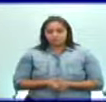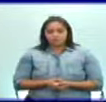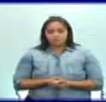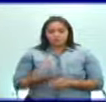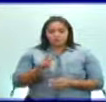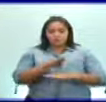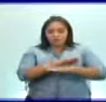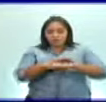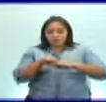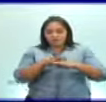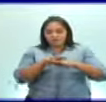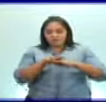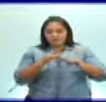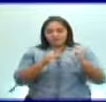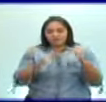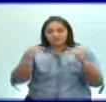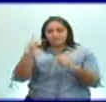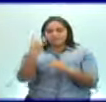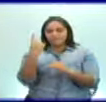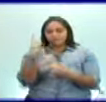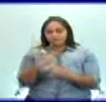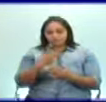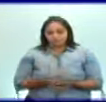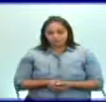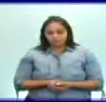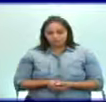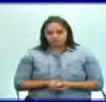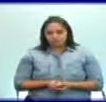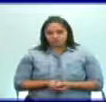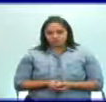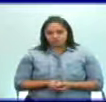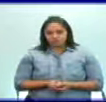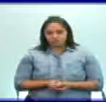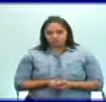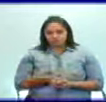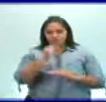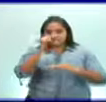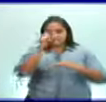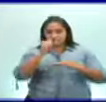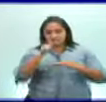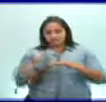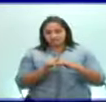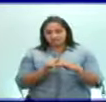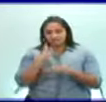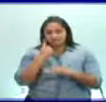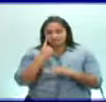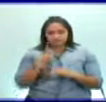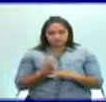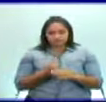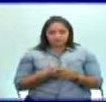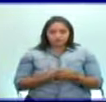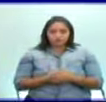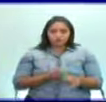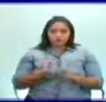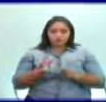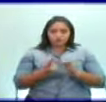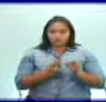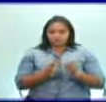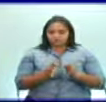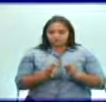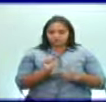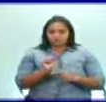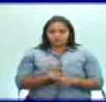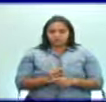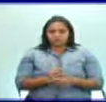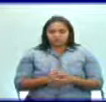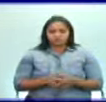caso, miren, fácilmente el intersecto con el eje Y, mírenlo aquí, sería en cada caso. Y en el caso de cuando la función esté por debajo del eje X, va